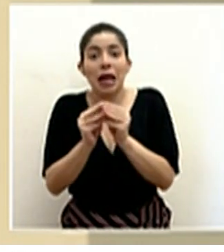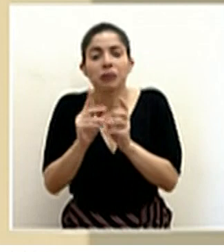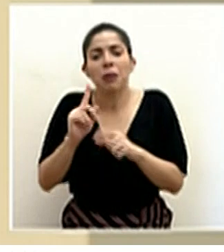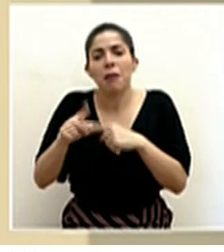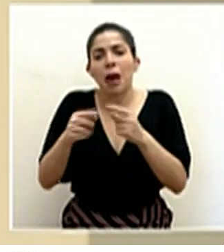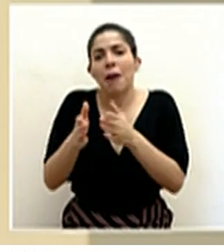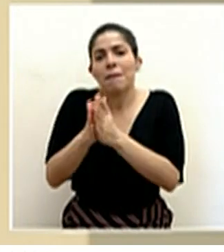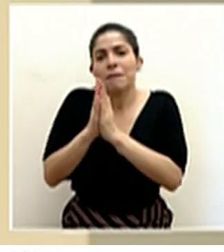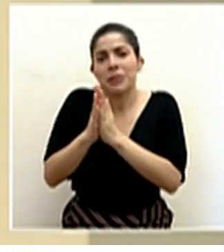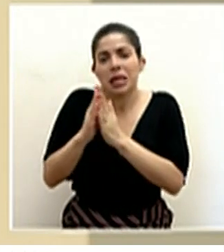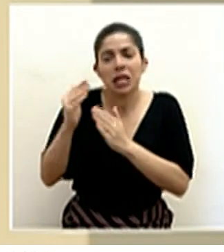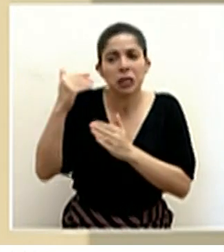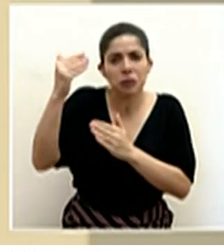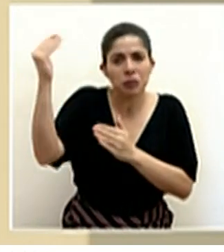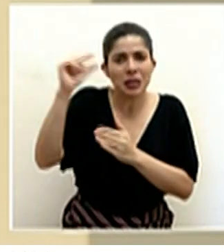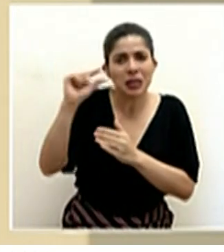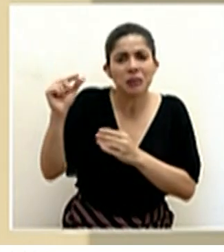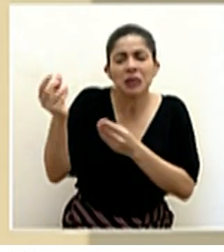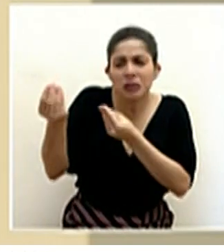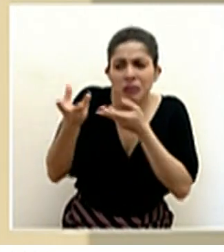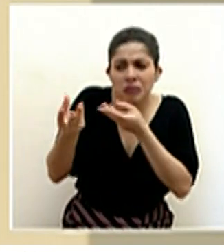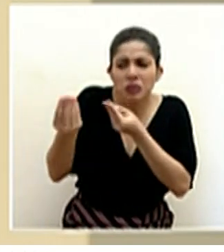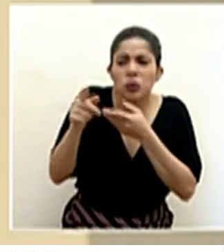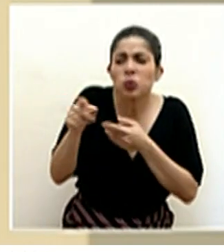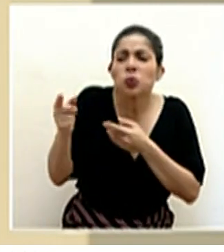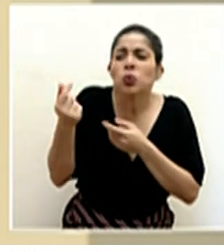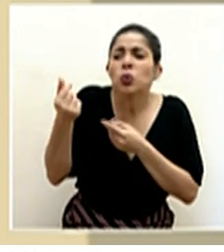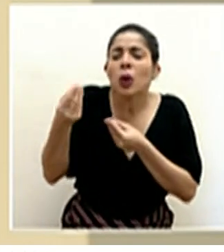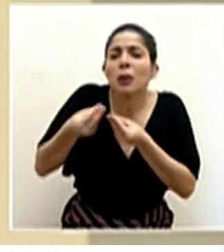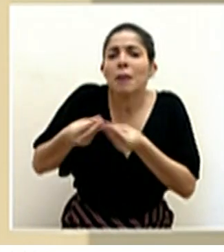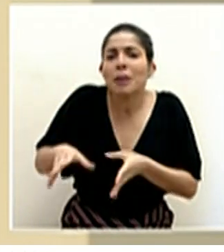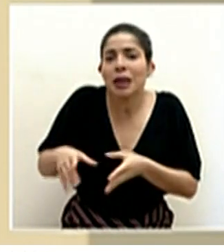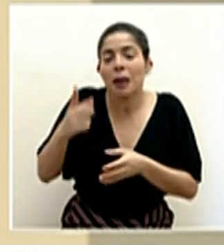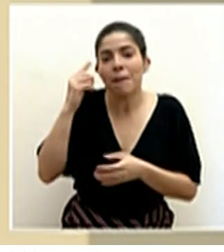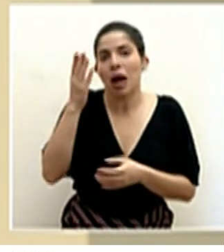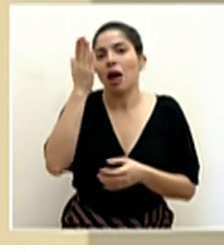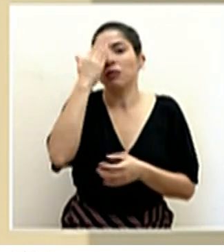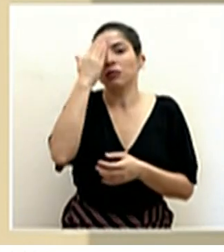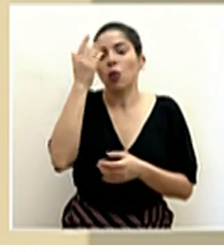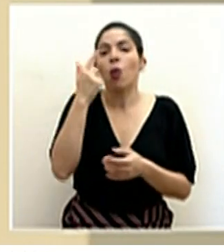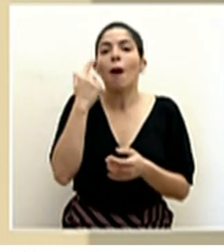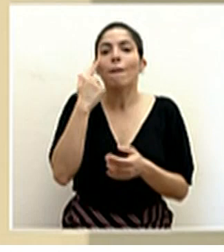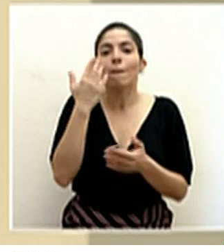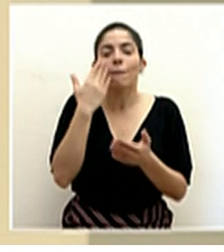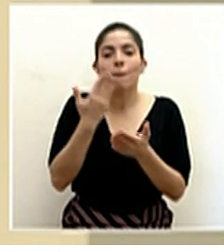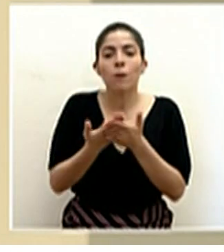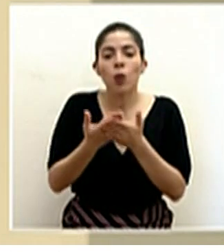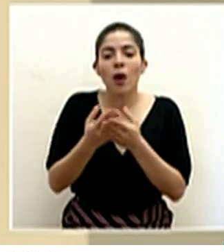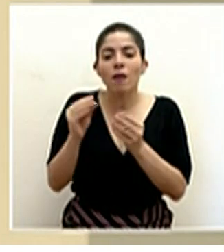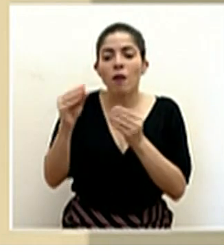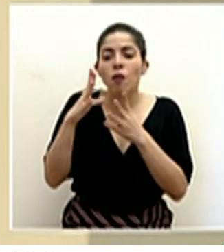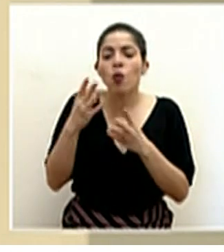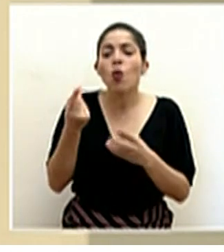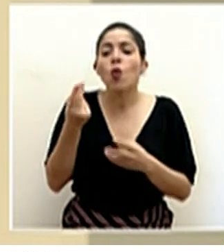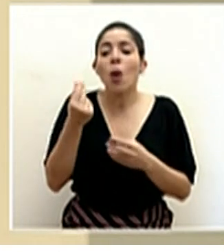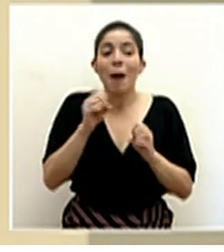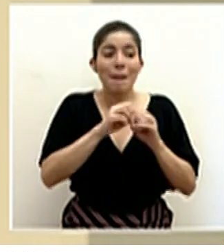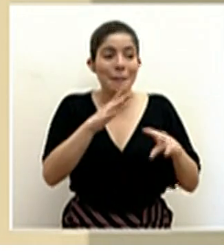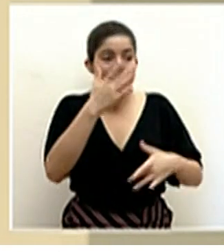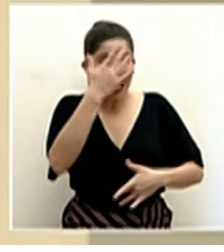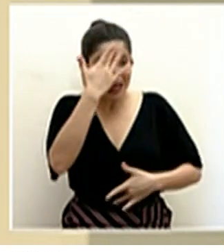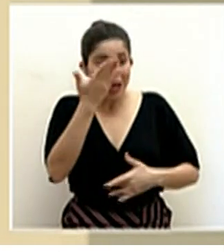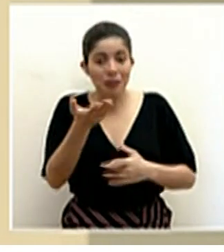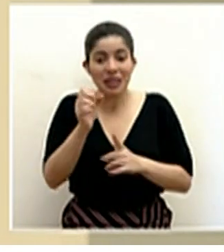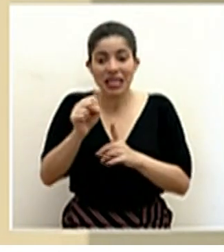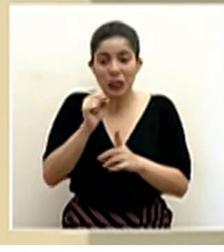pedirá en unas semanas que nos indiquen para tener una data, una evidencia de cuánto ha causado la pandemia y